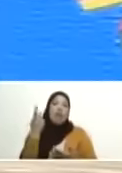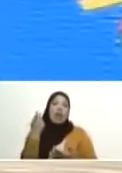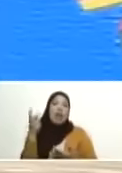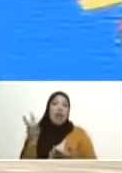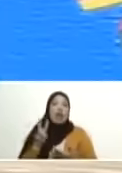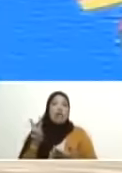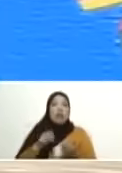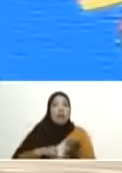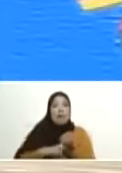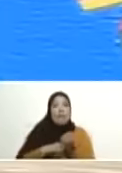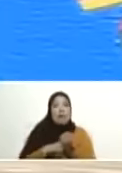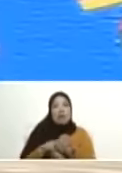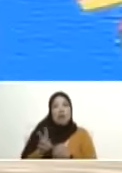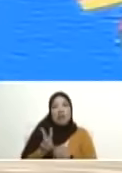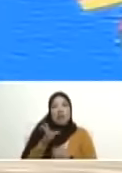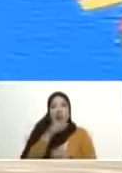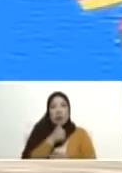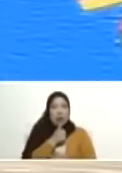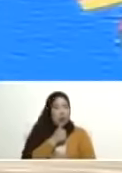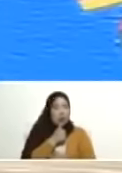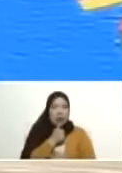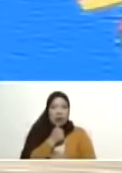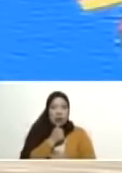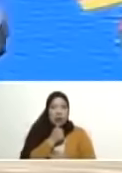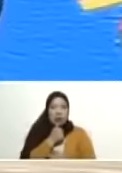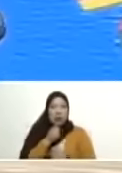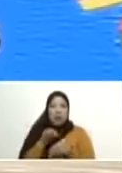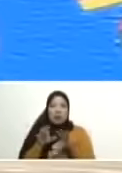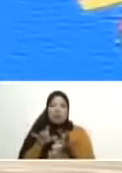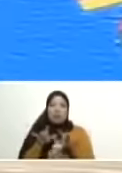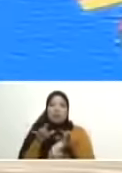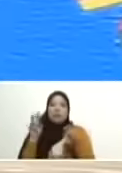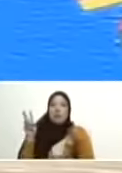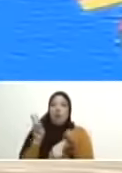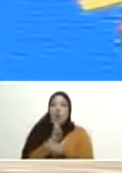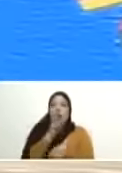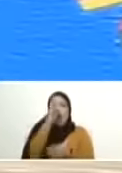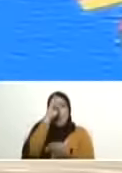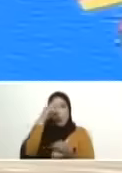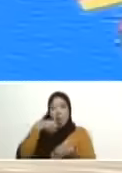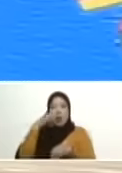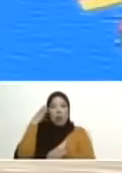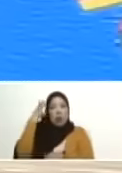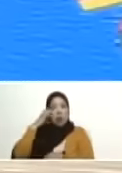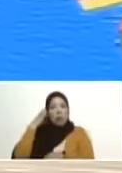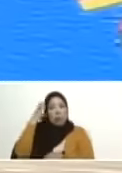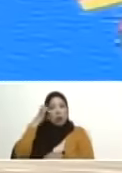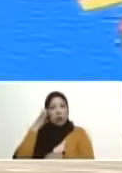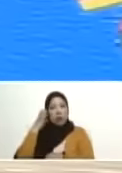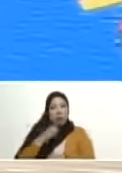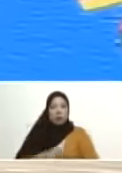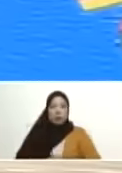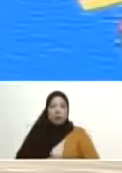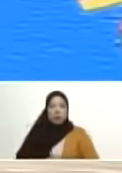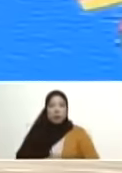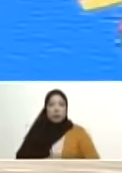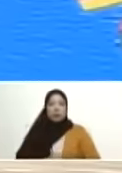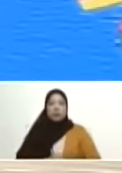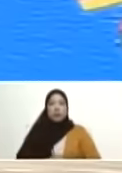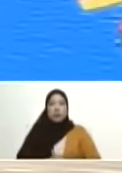hizo. El secretario general Guterres violó el Acuerdo de Ginebra. Como se lo